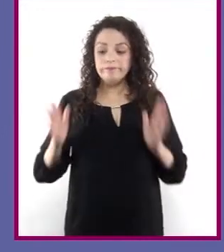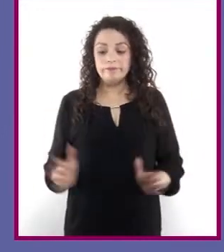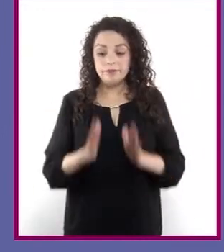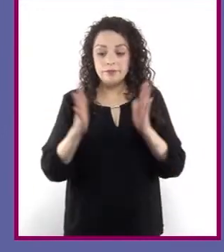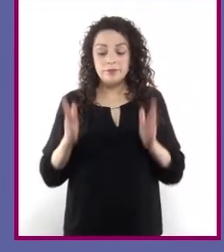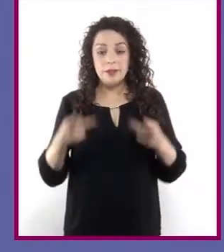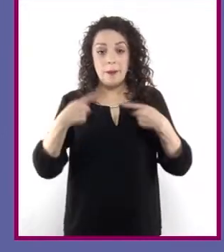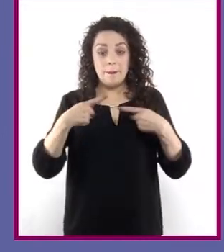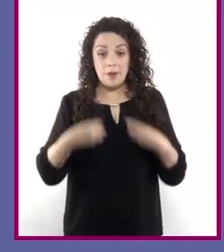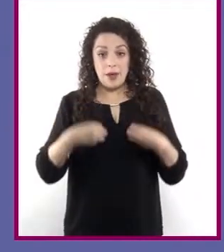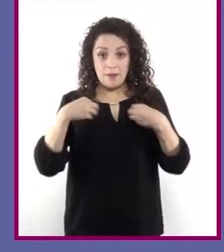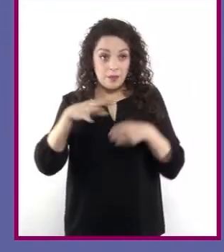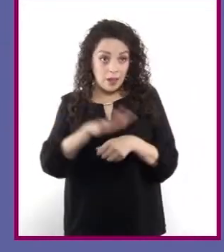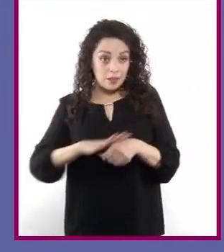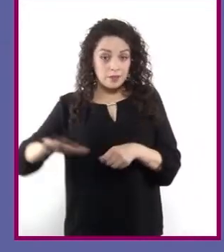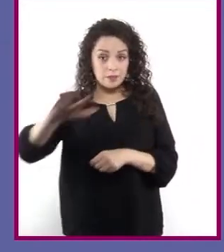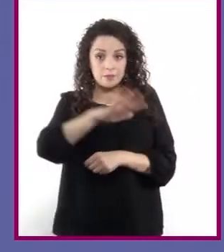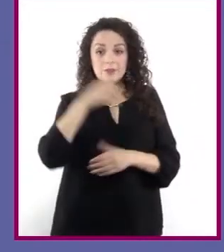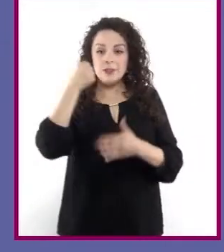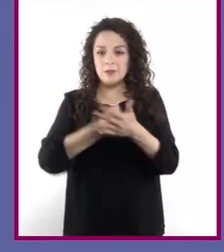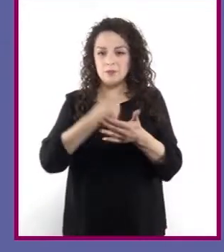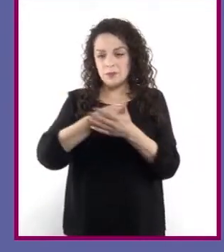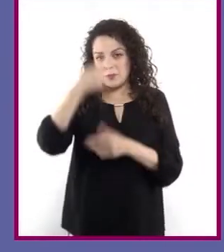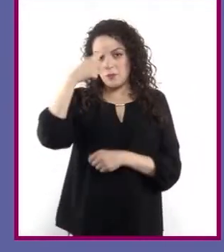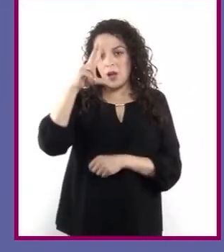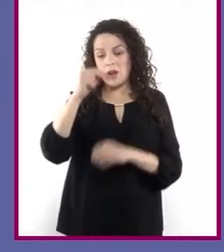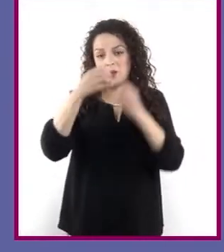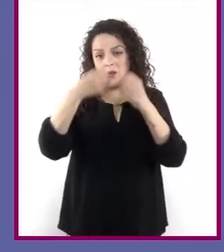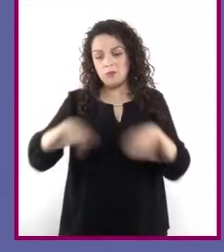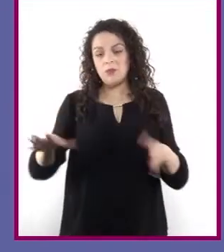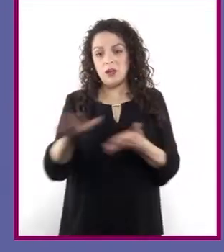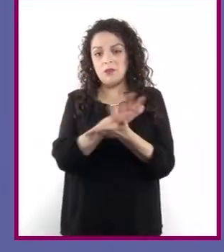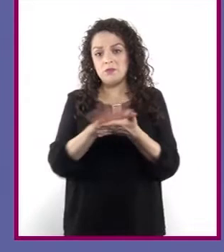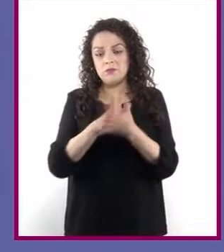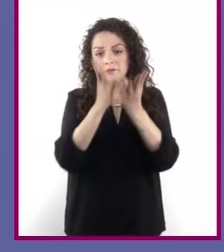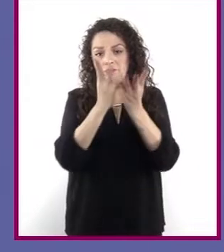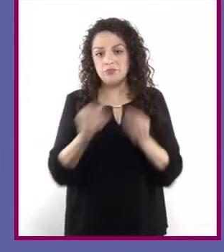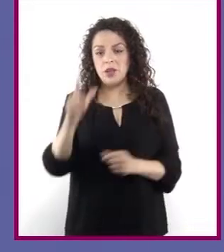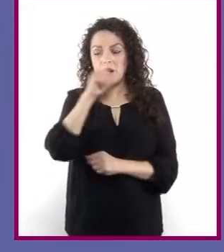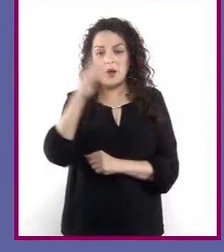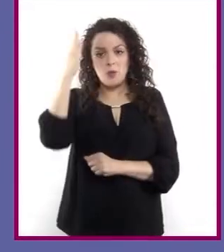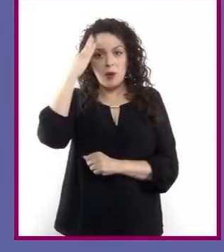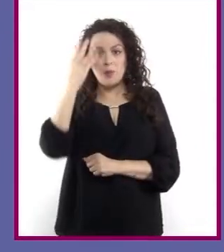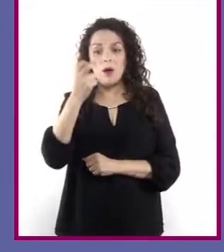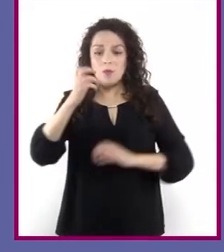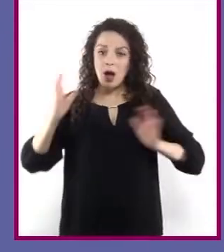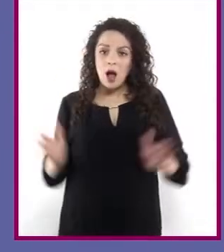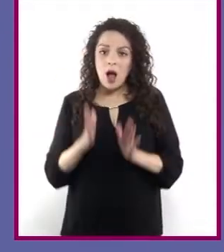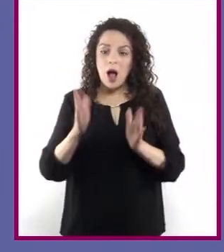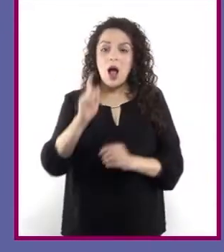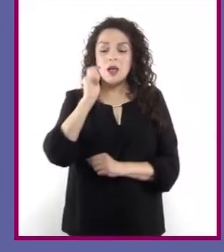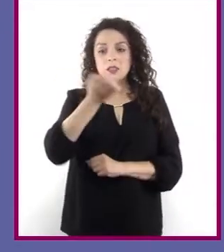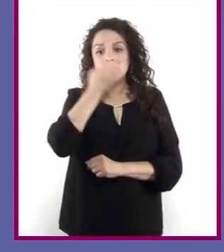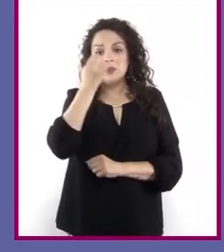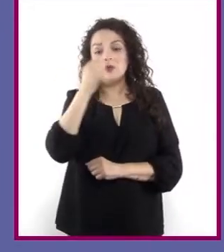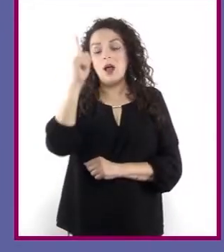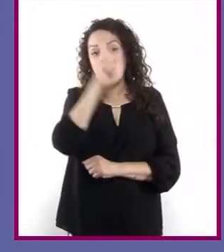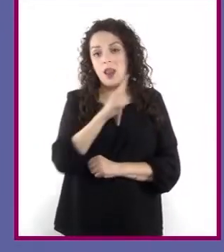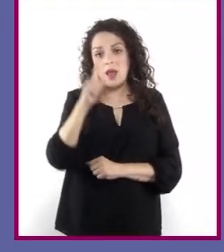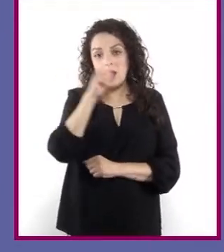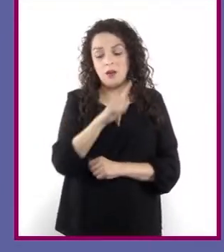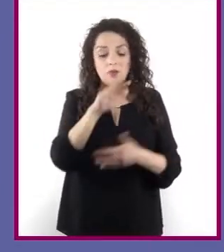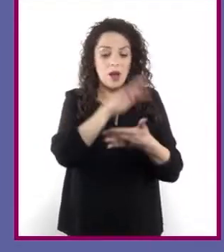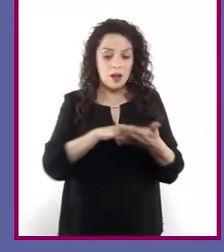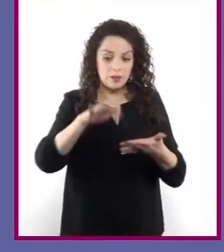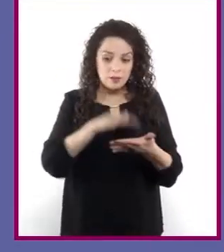Los habitantes buscan que no desaparezca su lengua materna y han impulsado academias de la lengua, producción literaria de textos y